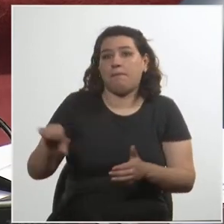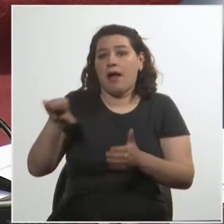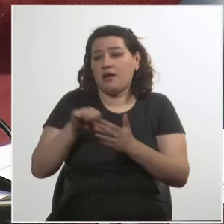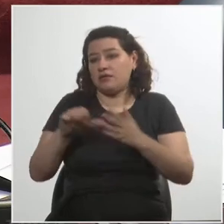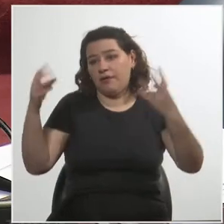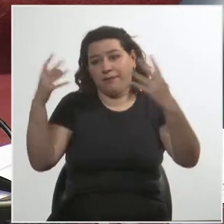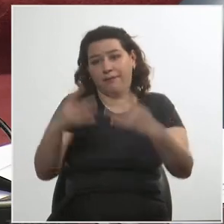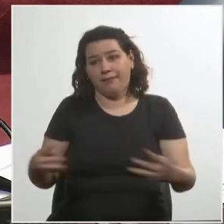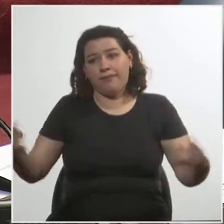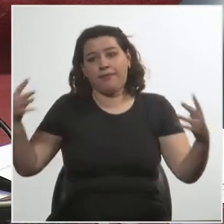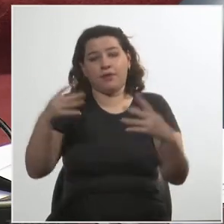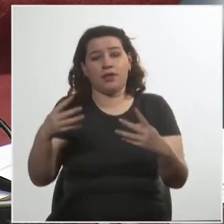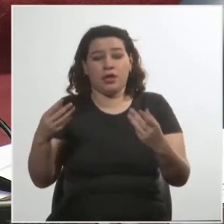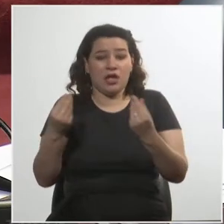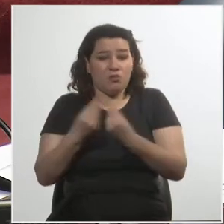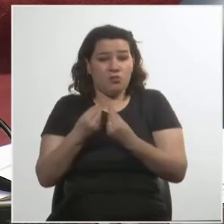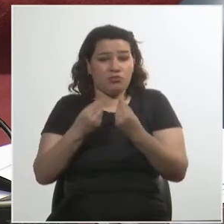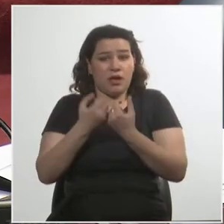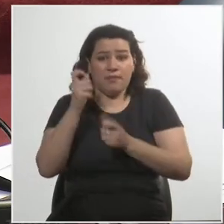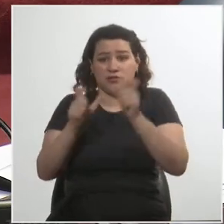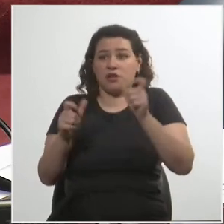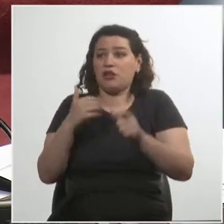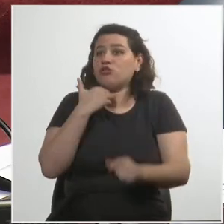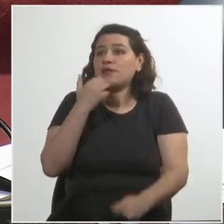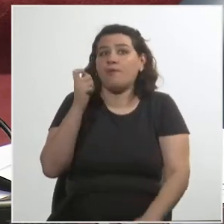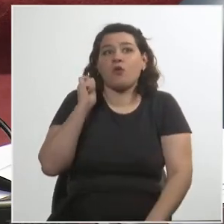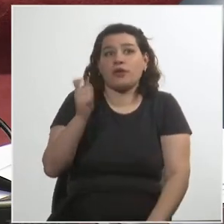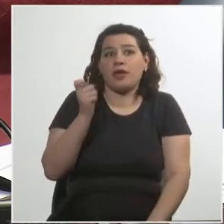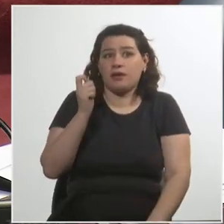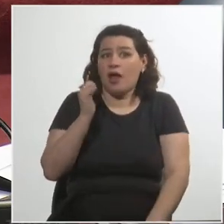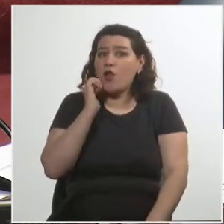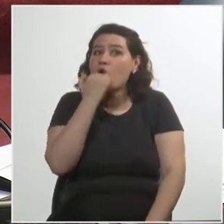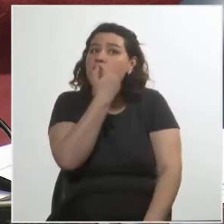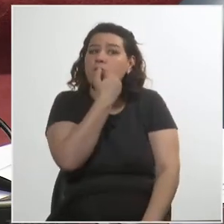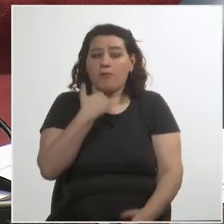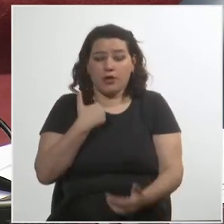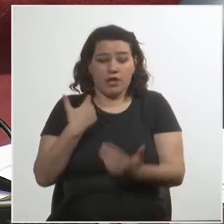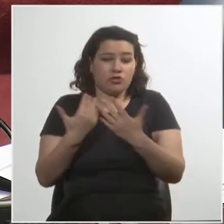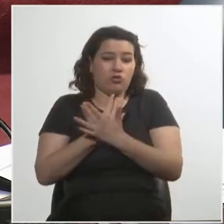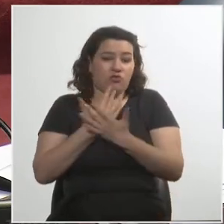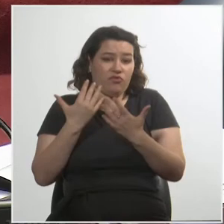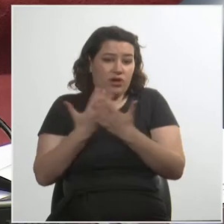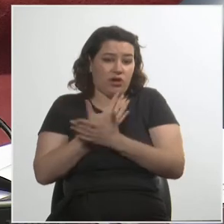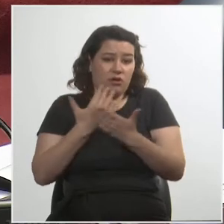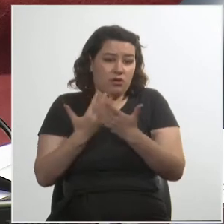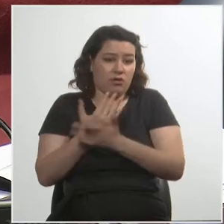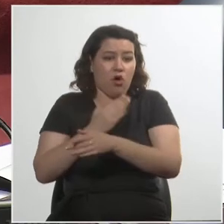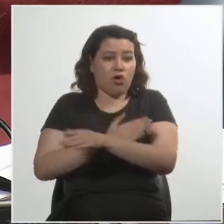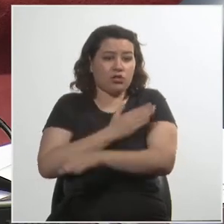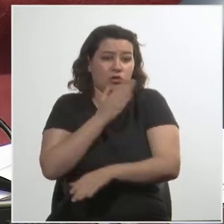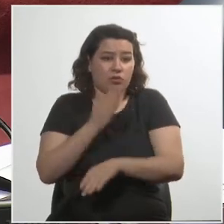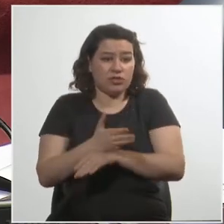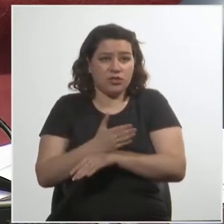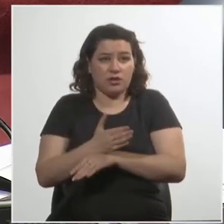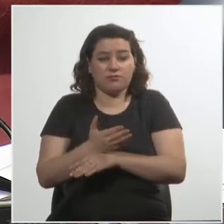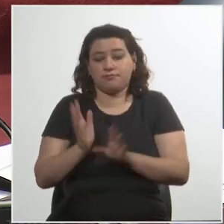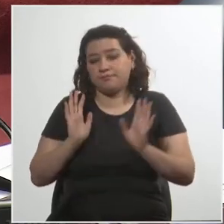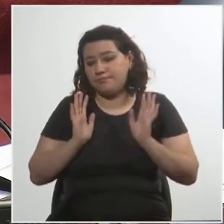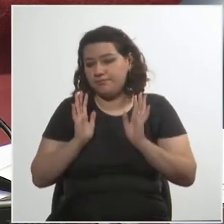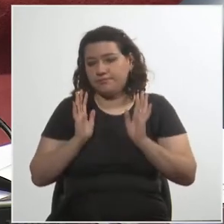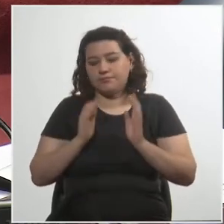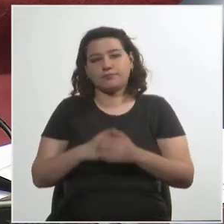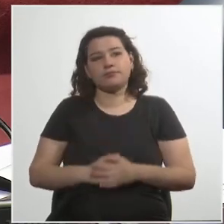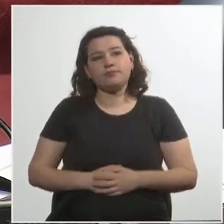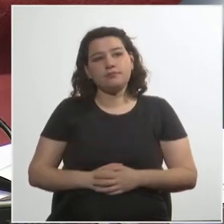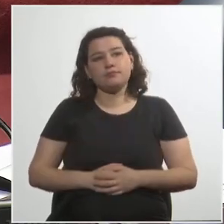y muchos siguen siendo anónimos porque lo sufrieron como consecuencias y efecto colaterales